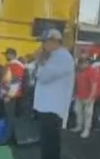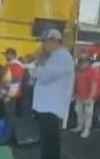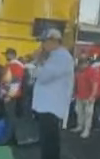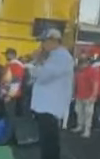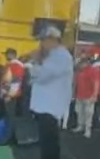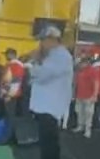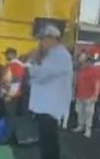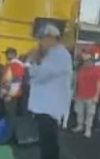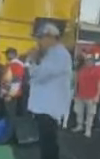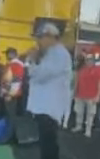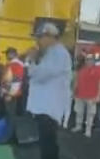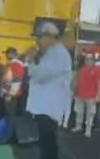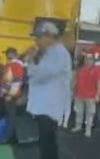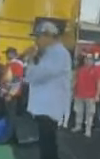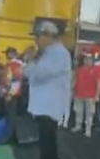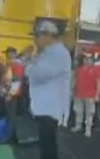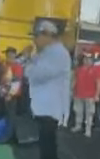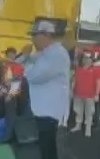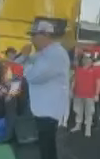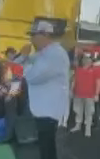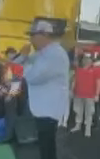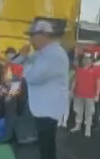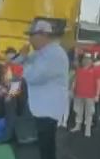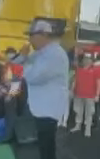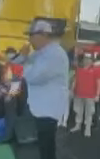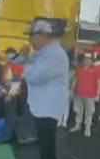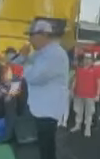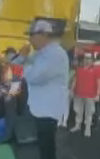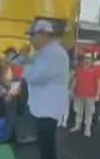Atiende las escuelas, los hospitales, la salud.